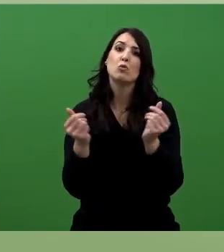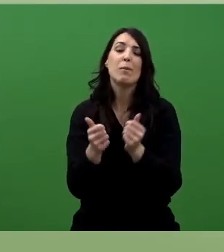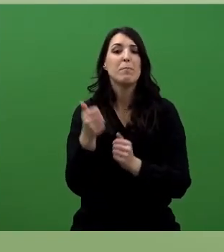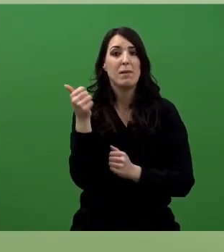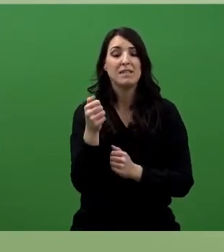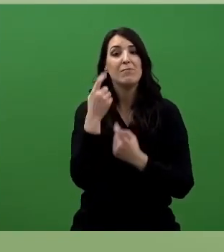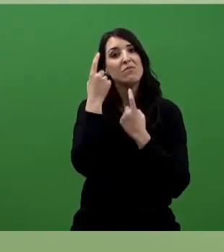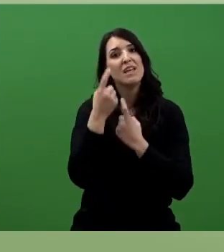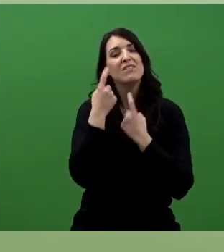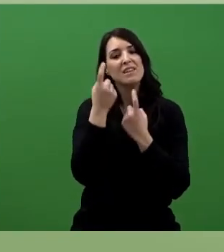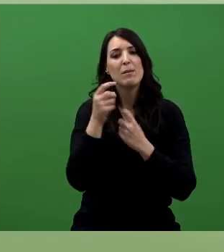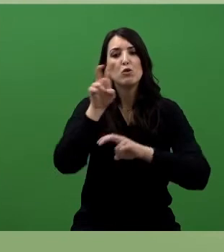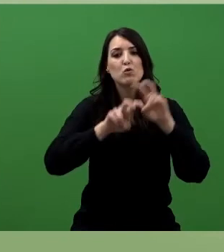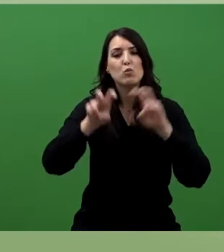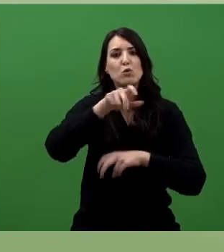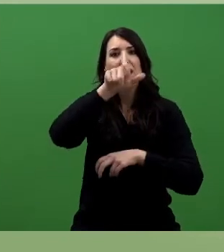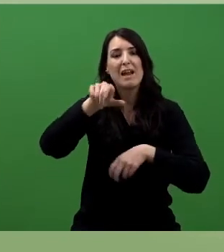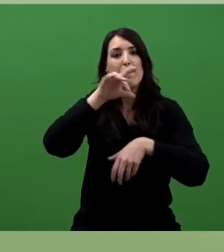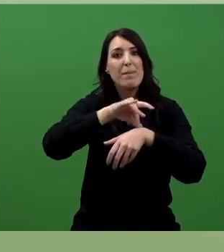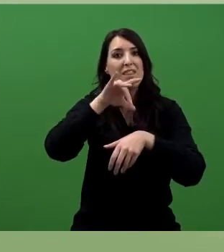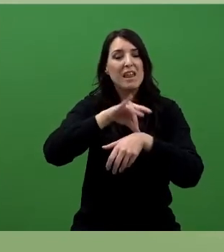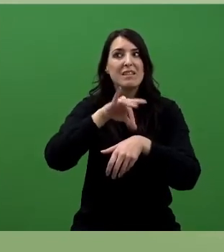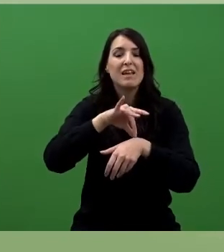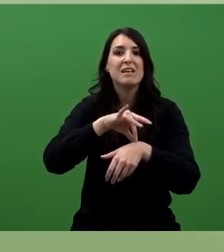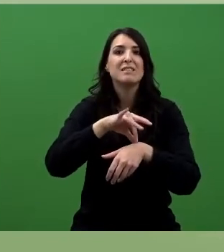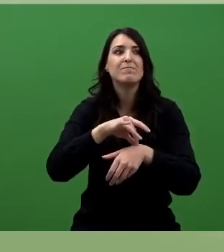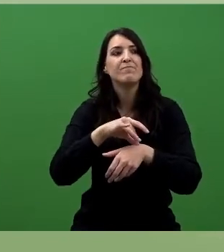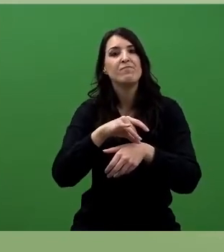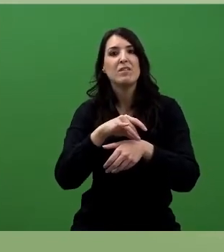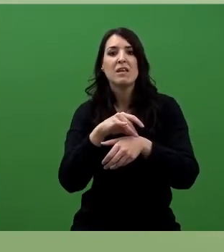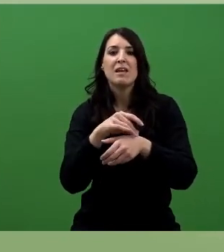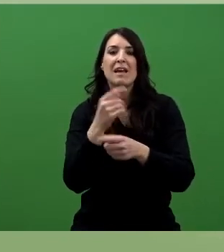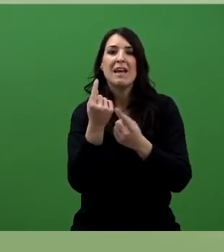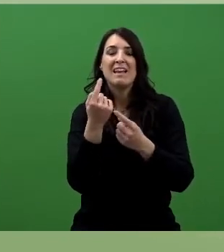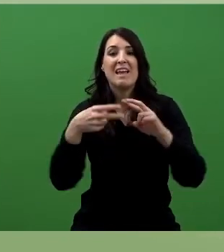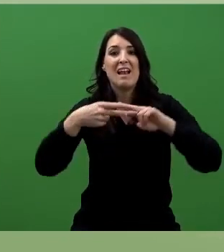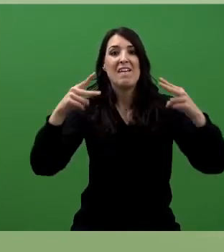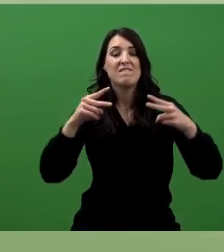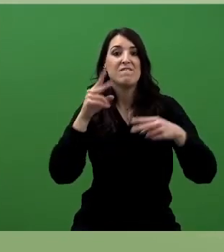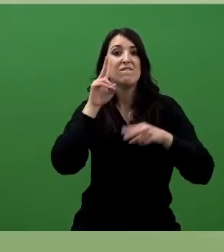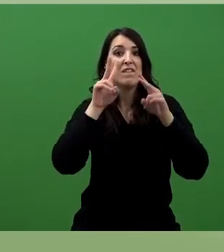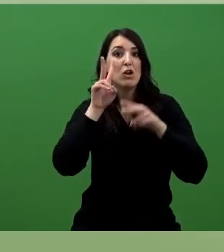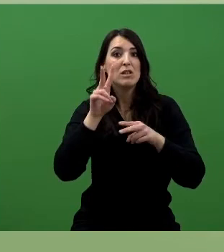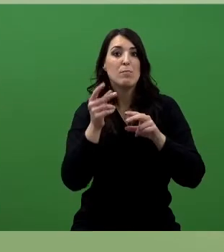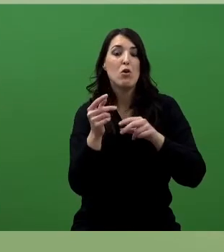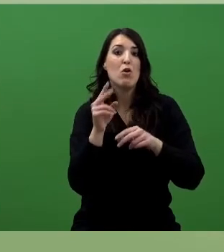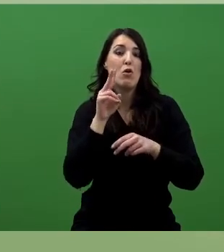donde lo que intentamos hacer es buscar pacientes que tengan un cierto parecido en el fenotipo, otra vez por eso es importante